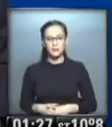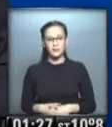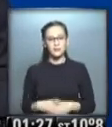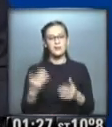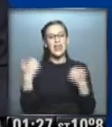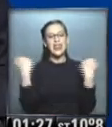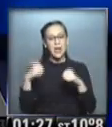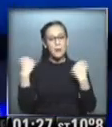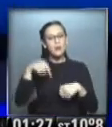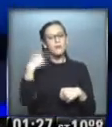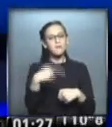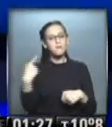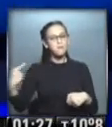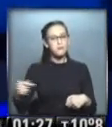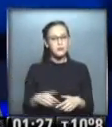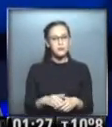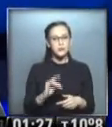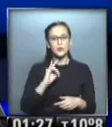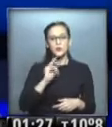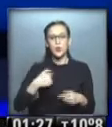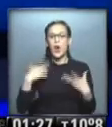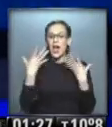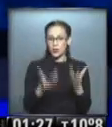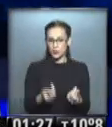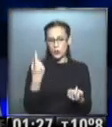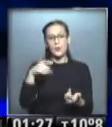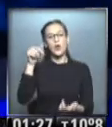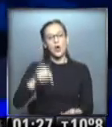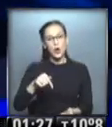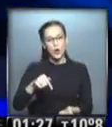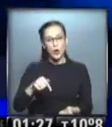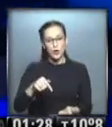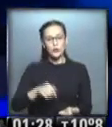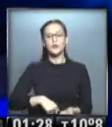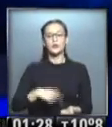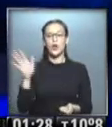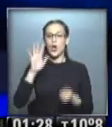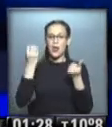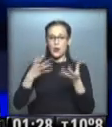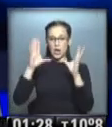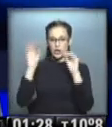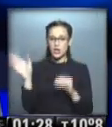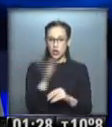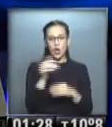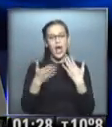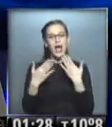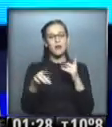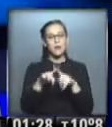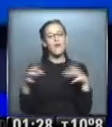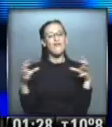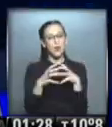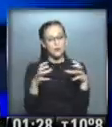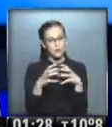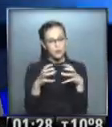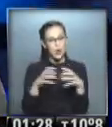tenemos en deportes? Vos sabés que yo te ayudo con esa teoría, pero hoy lo vamos a dejar pasar. Buenas noches para todos, estaremos hablando de fútbol, no